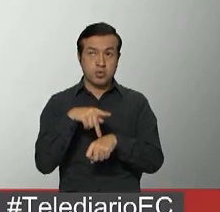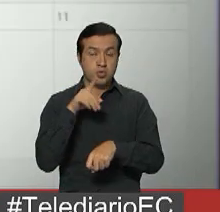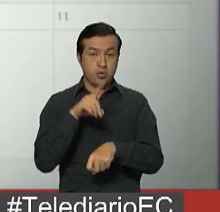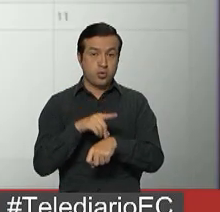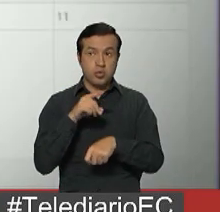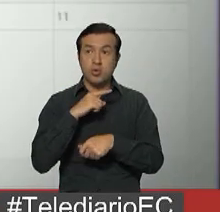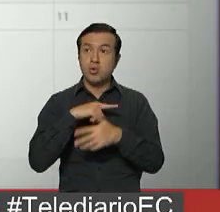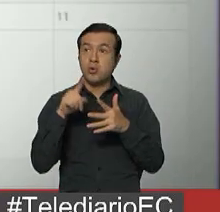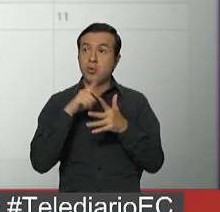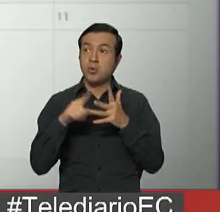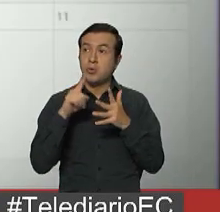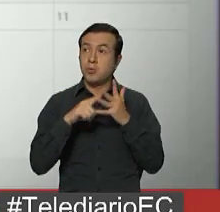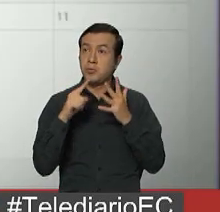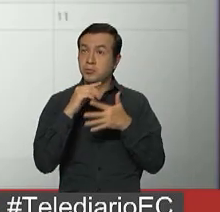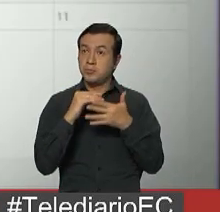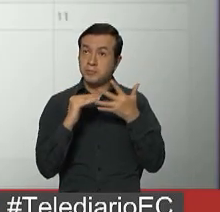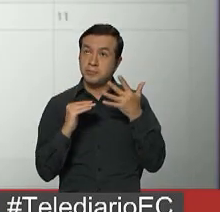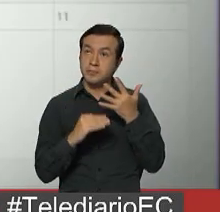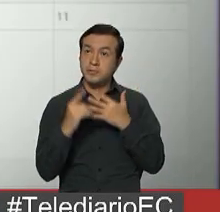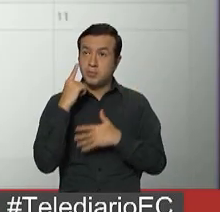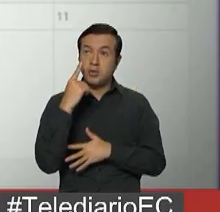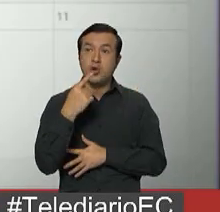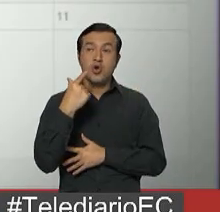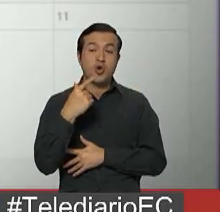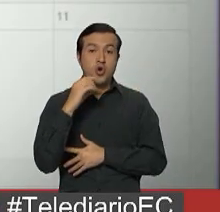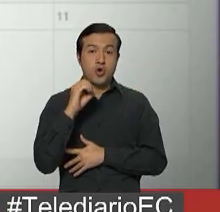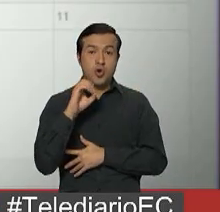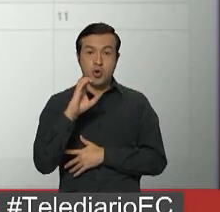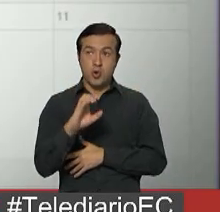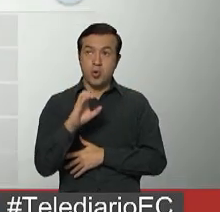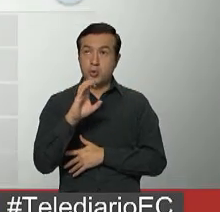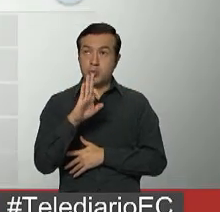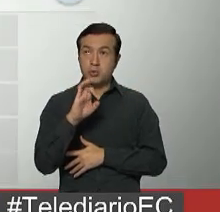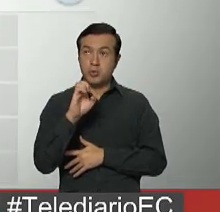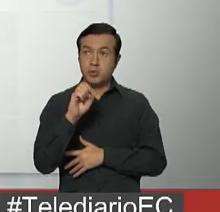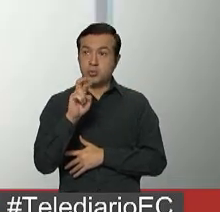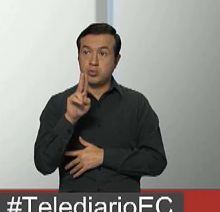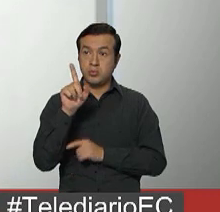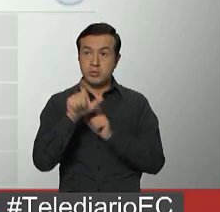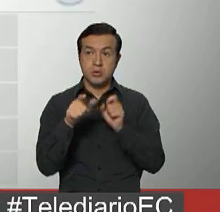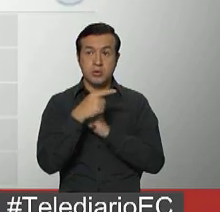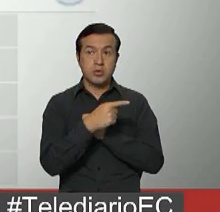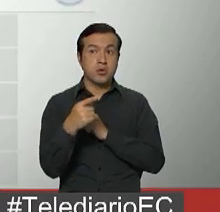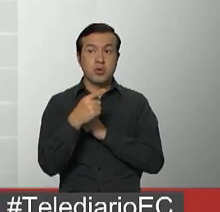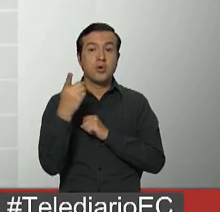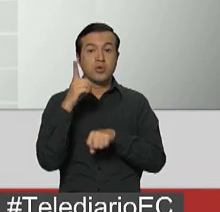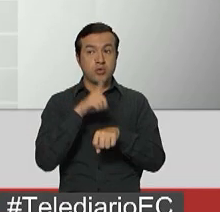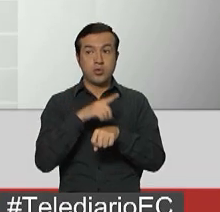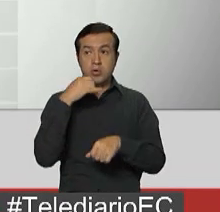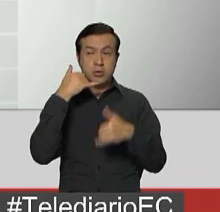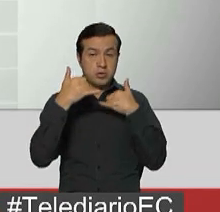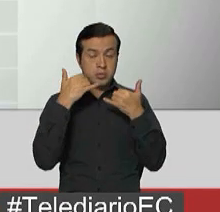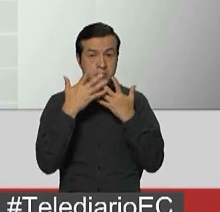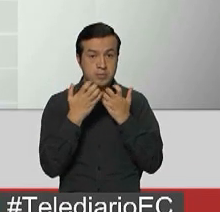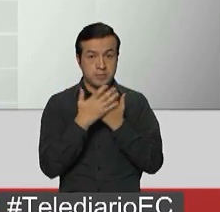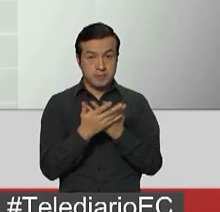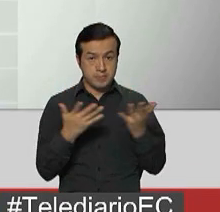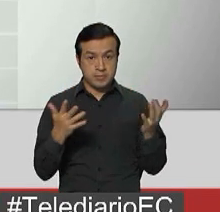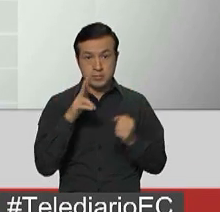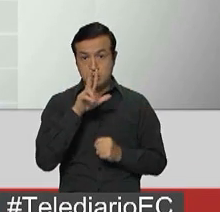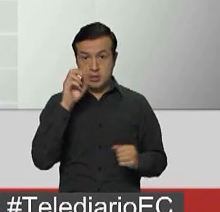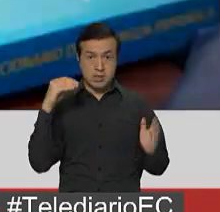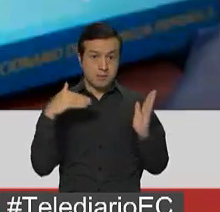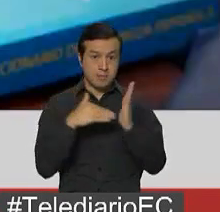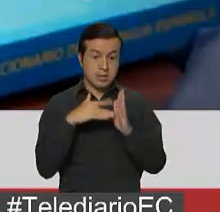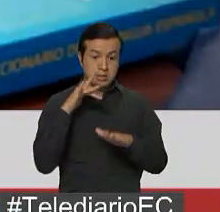la salud en distintas especialidades para atender a pacientes que estén en vulnerabilidad mediante la telemedicina se pretende generar 30.000